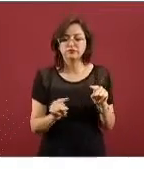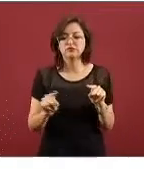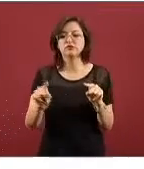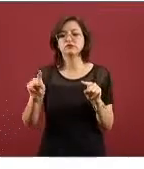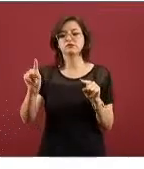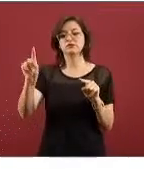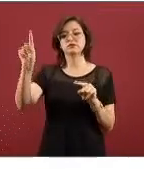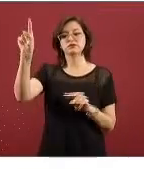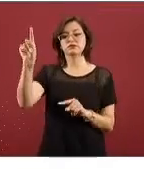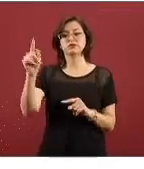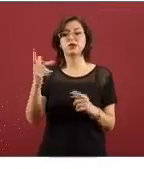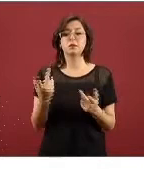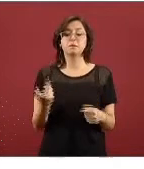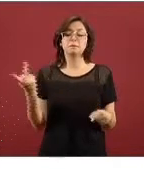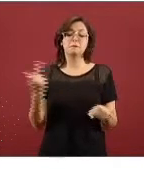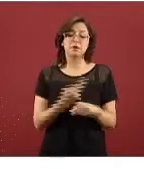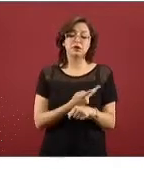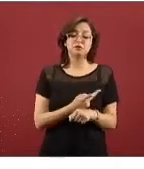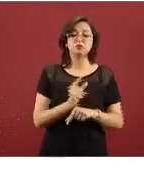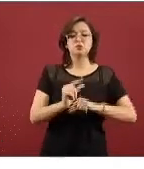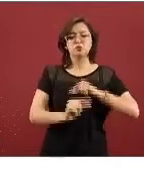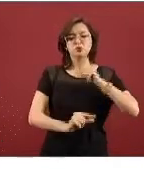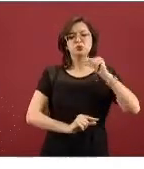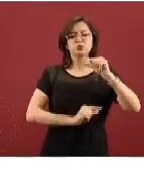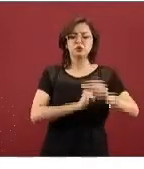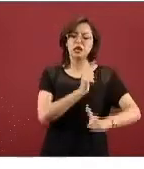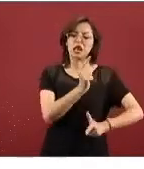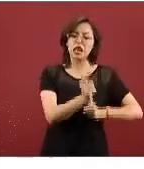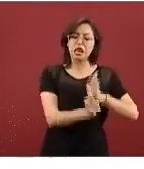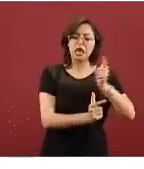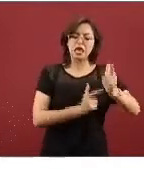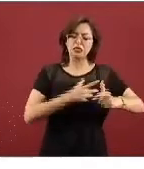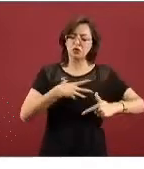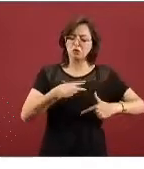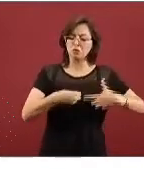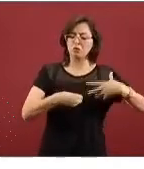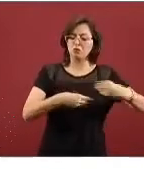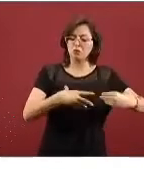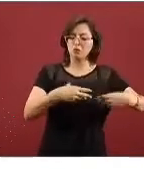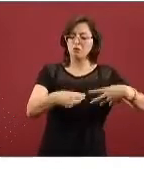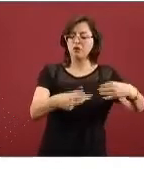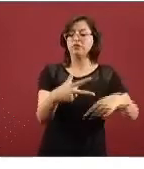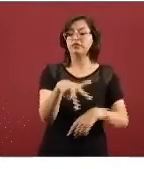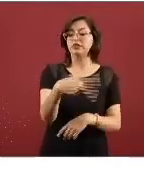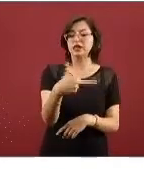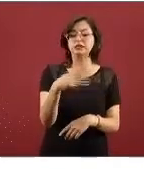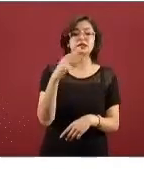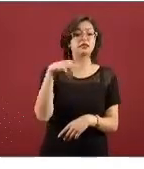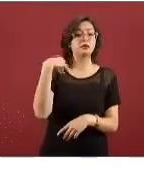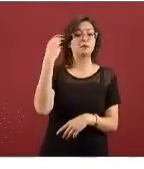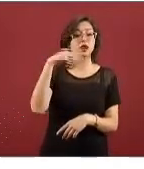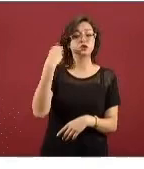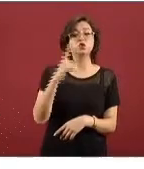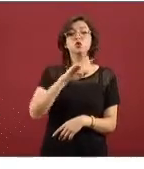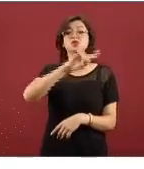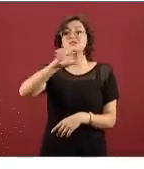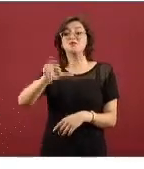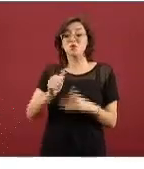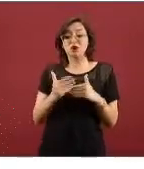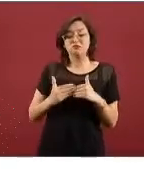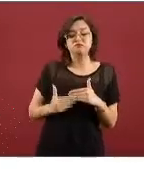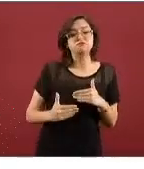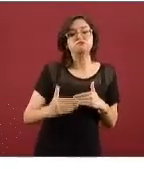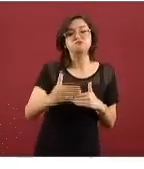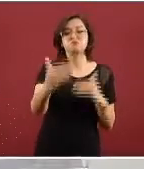en donde tuvimos una fase de crecimiento lento que gruesamente llegó hasta el 13 de marzo y a partir del 13 de marzo empezó